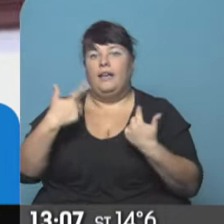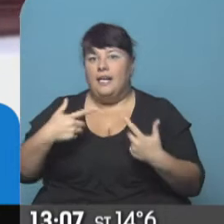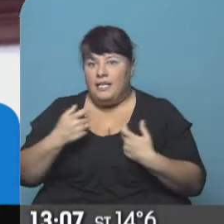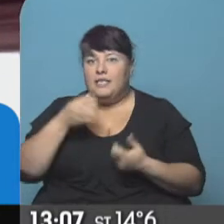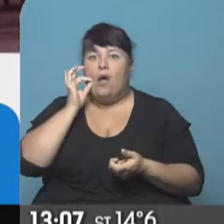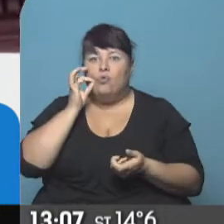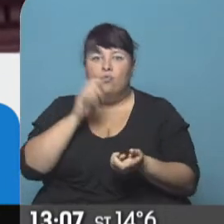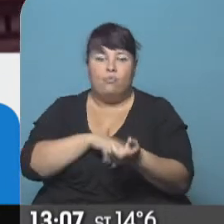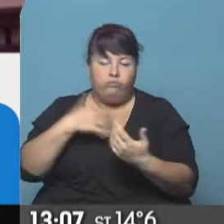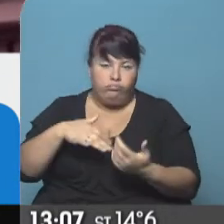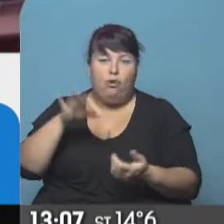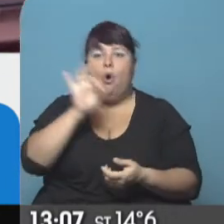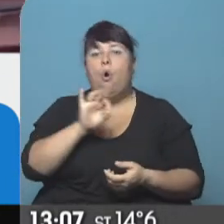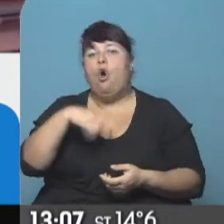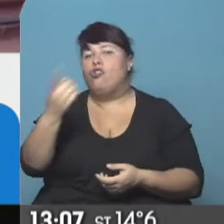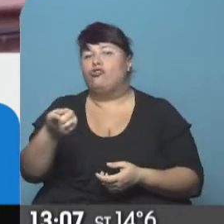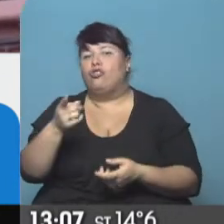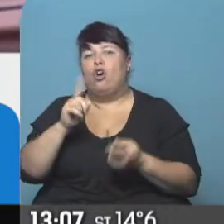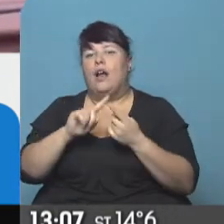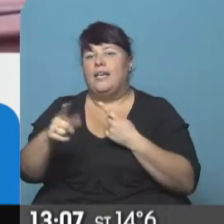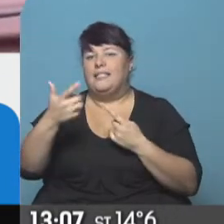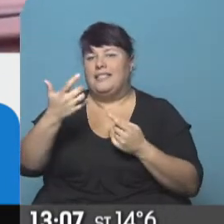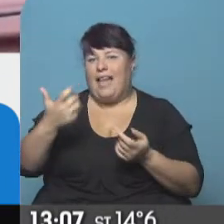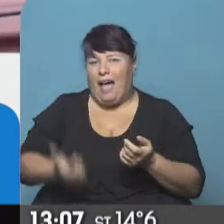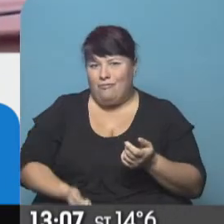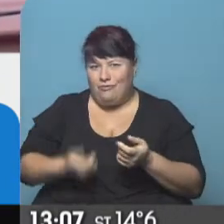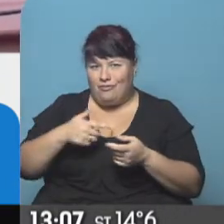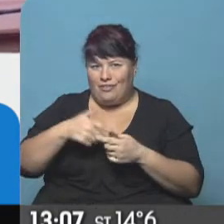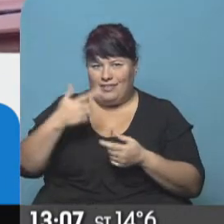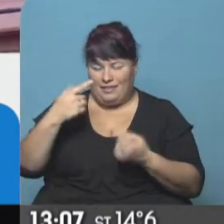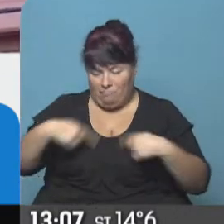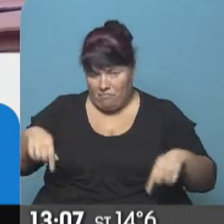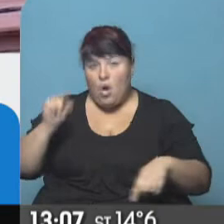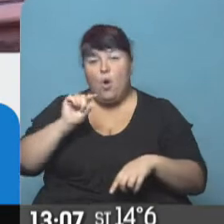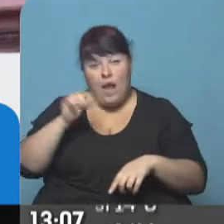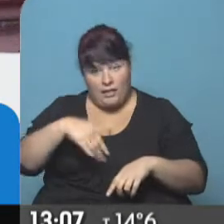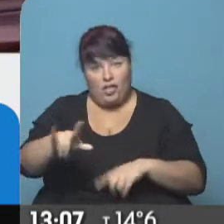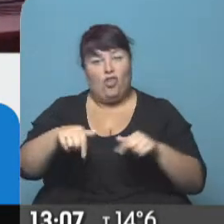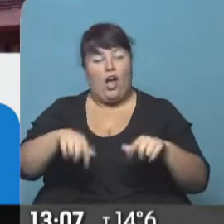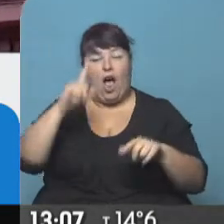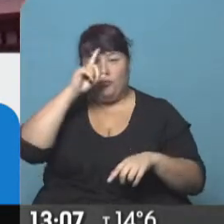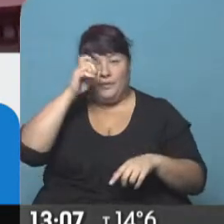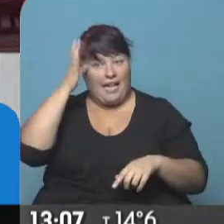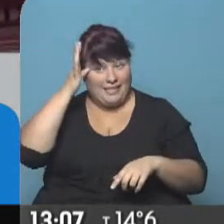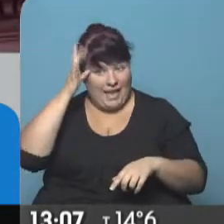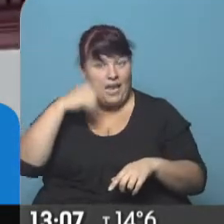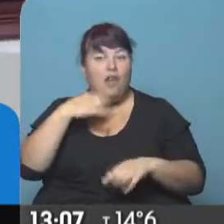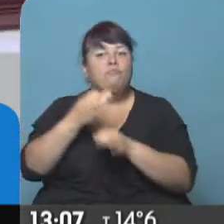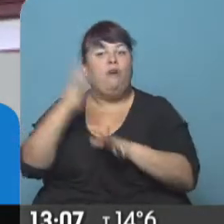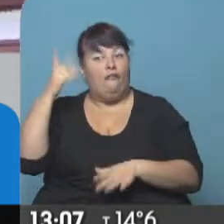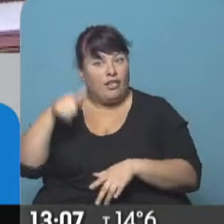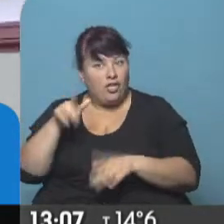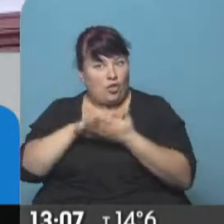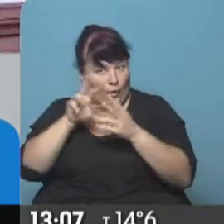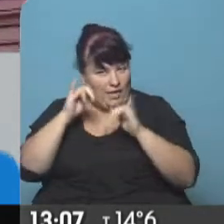azúcar en sangre o aquellos que son directamente insulinodependientes en minutos nada más desde aquí desde el hospital con un especialista en